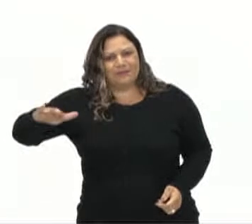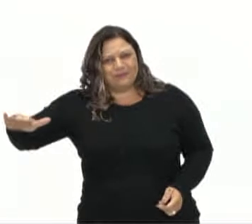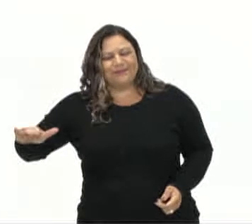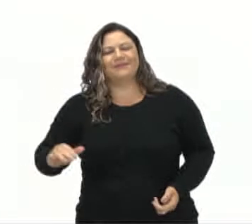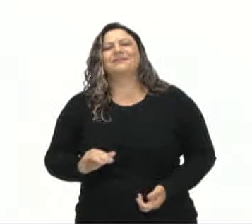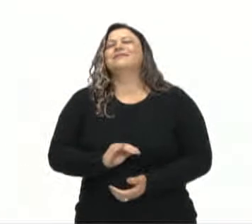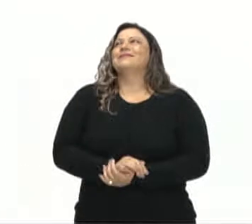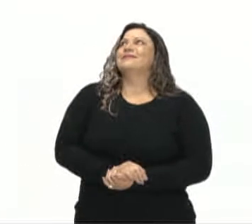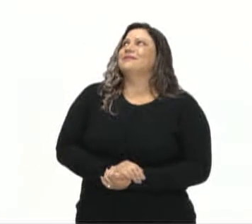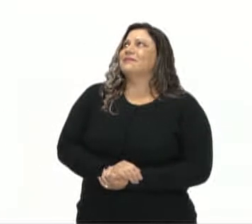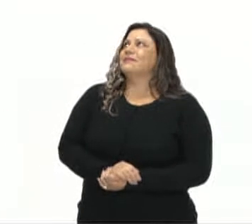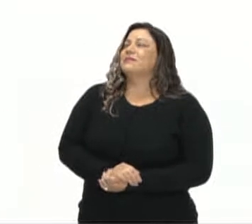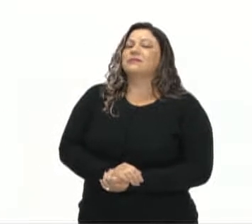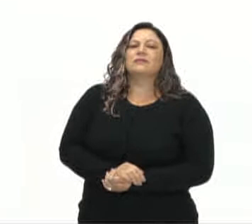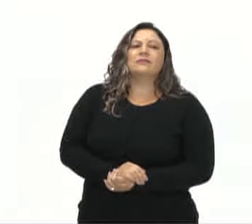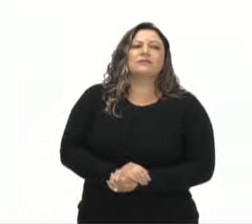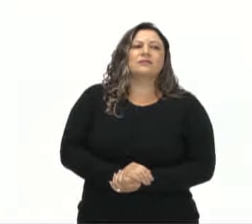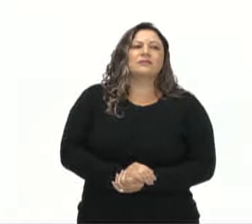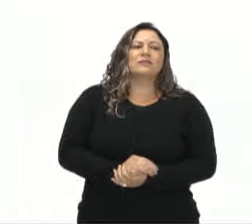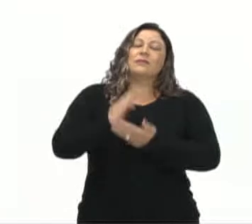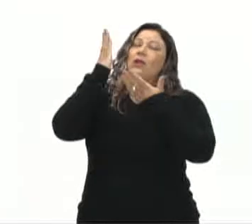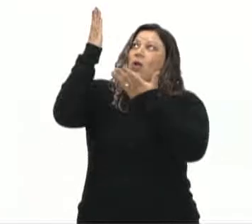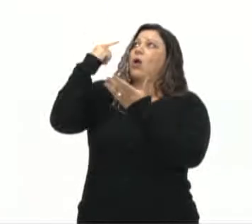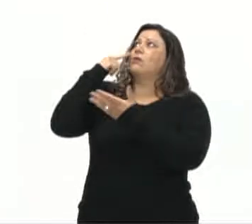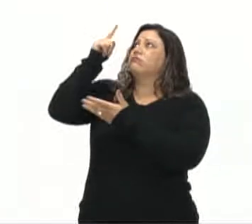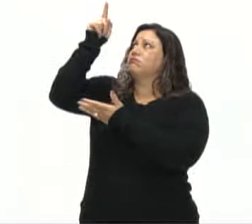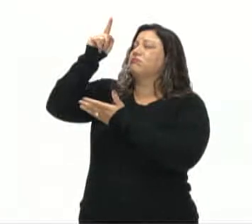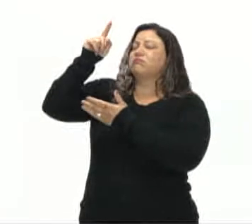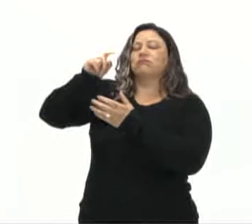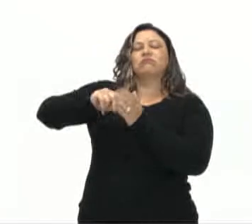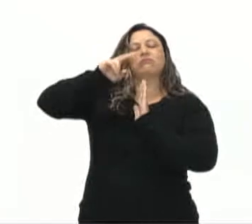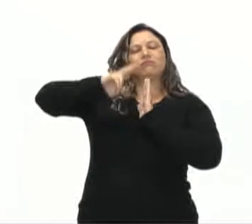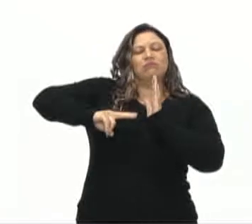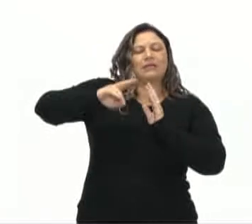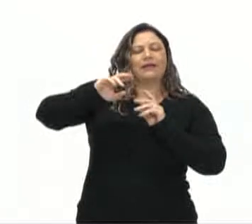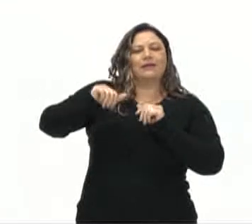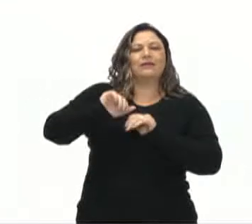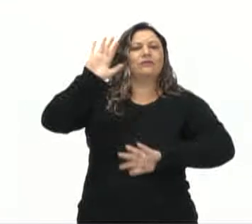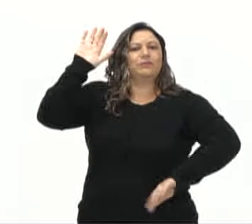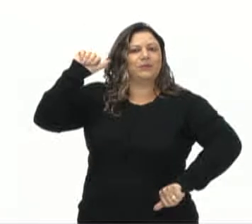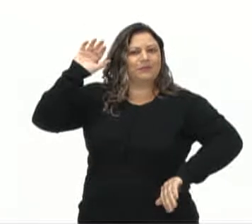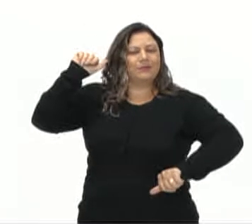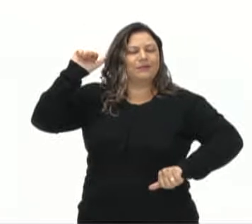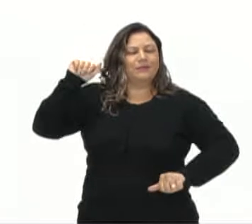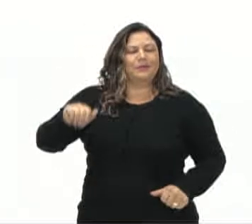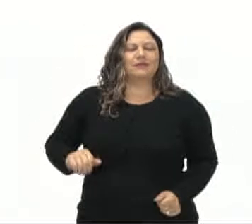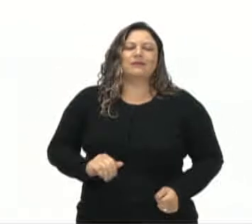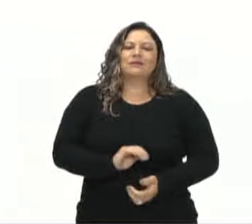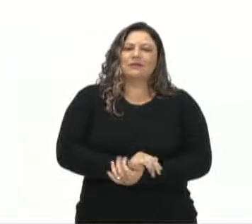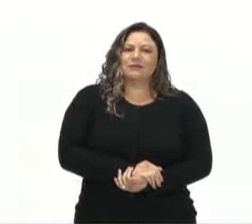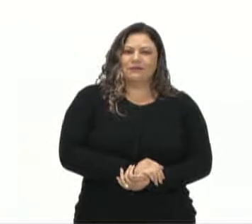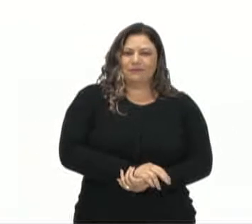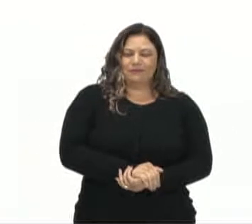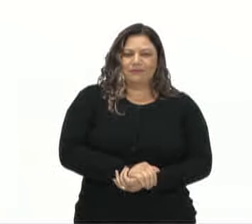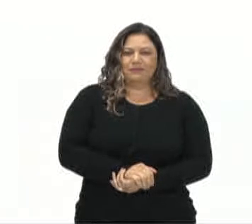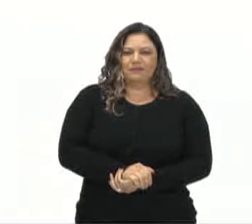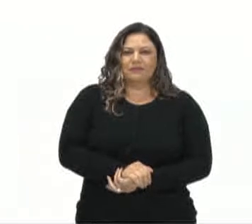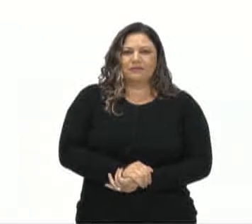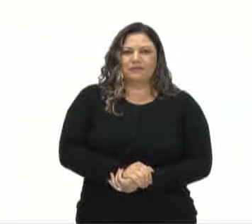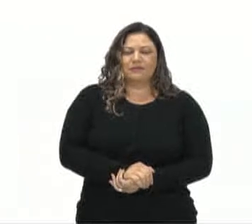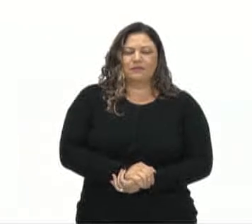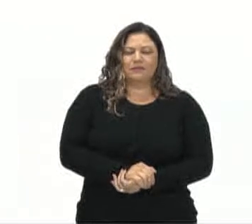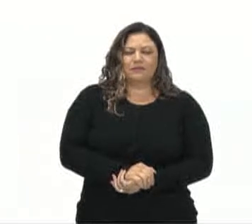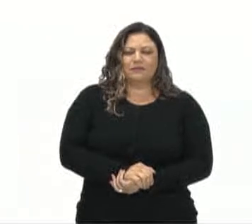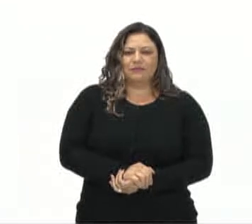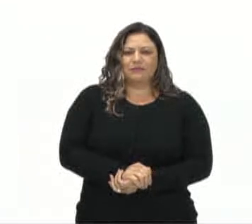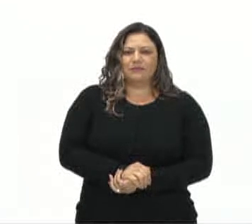infanto-juvenil. Tras la última aventura de los guardianes, parecía que los